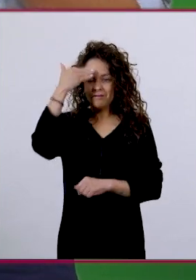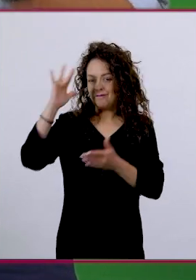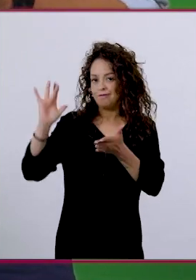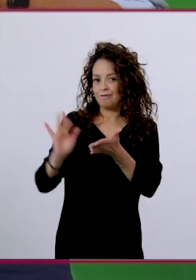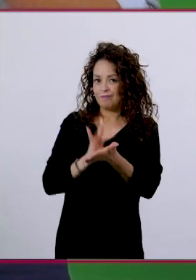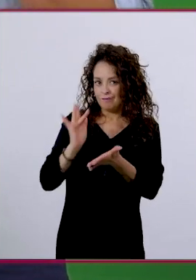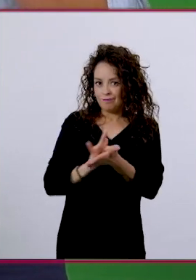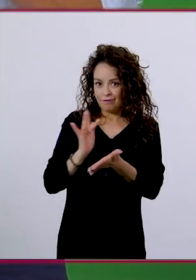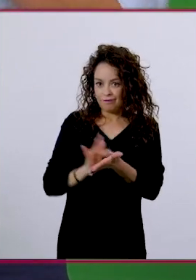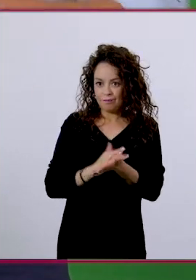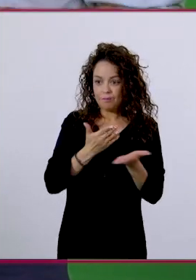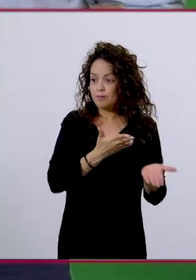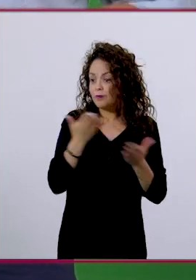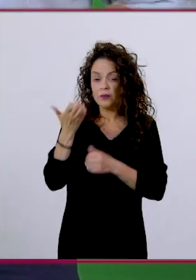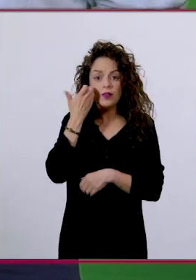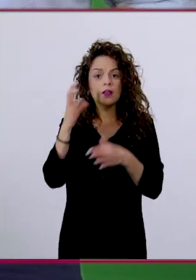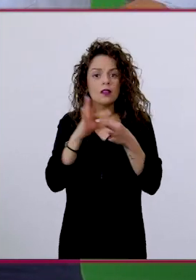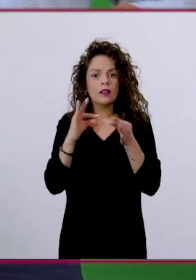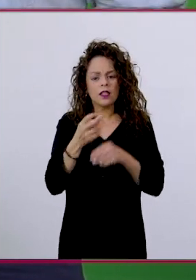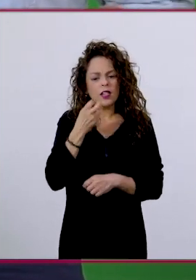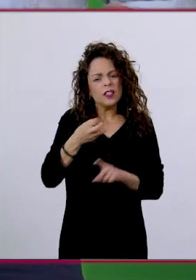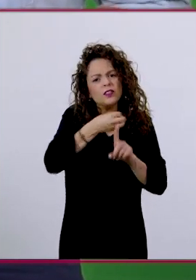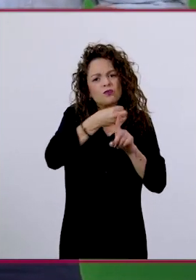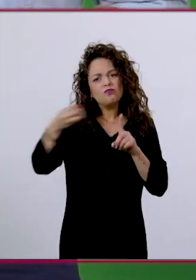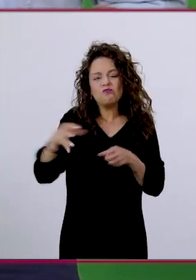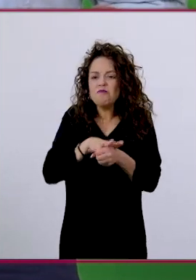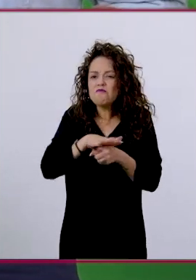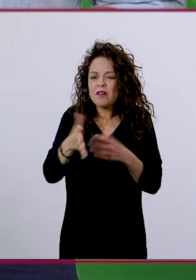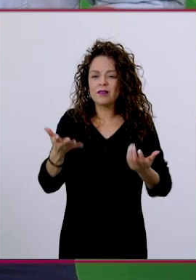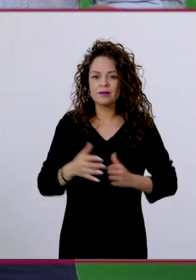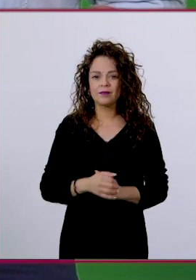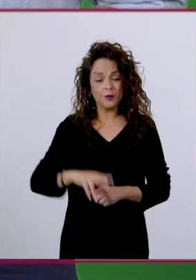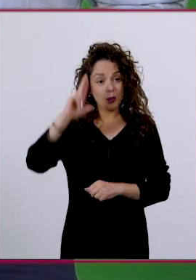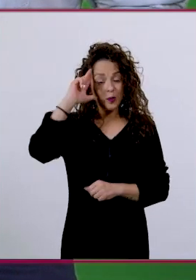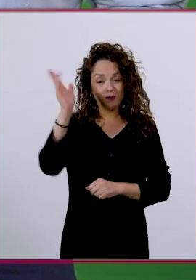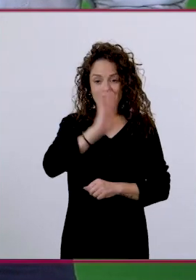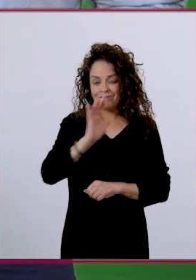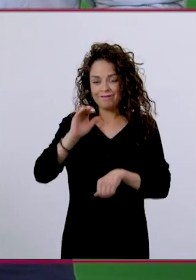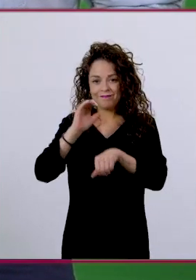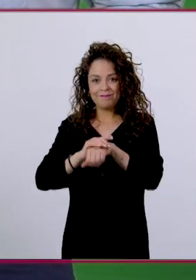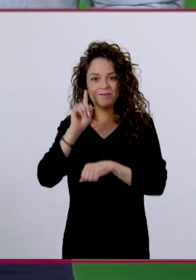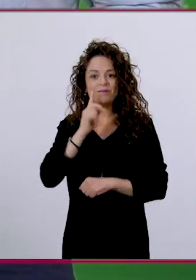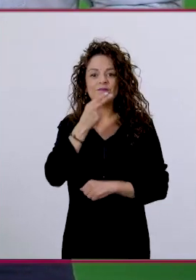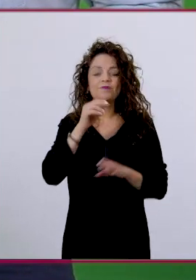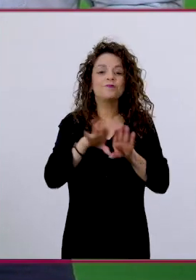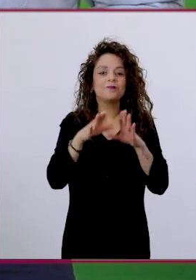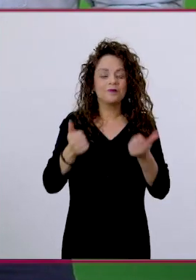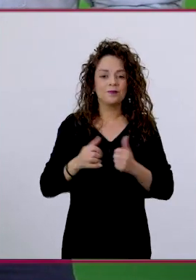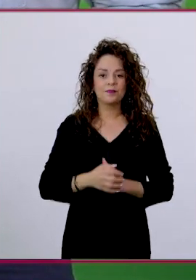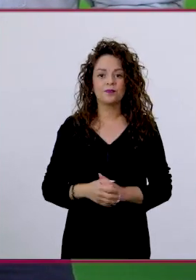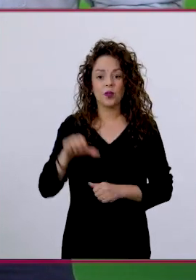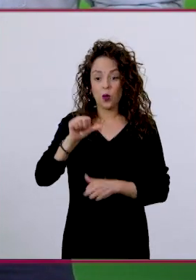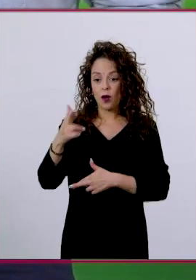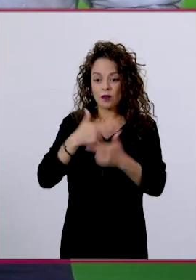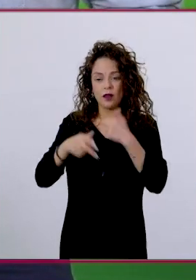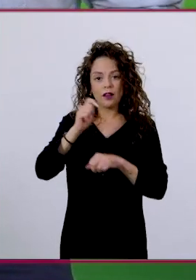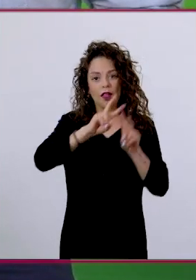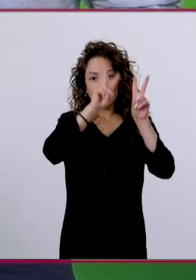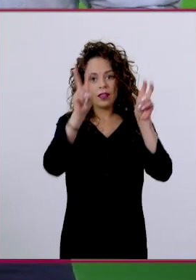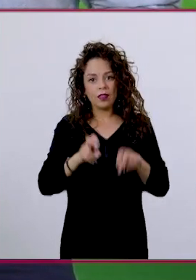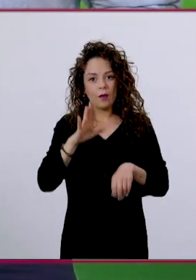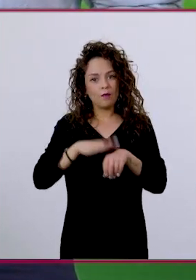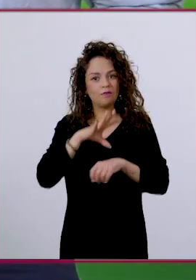Shadani quiere comentarles de qué se va a tratar este programa. Hola Alex, amigas y amigos, así es. Hoy regresamos a uno de los temas preferidos de Alex,